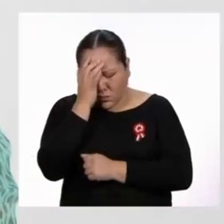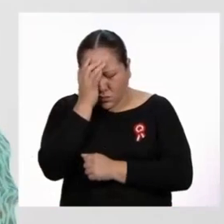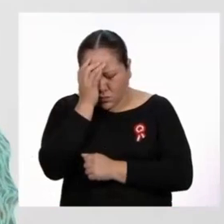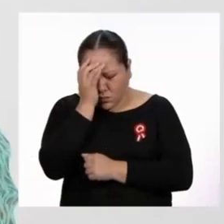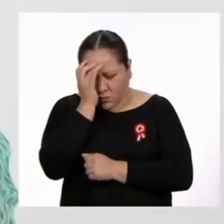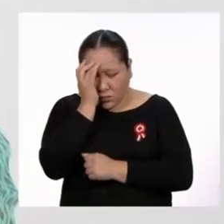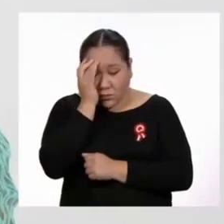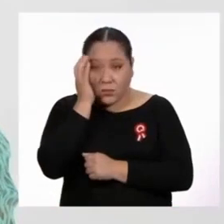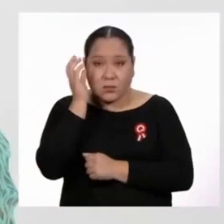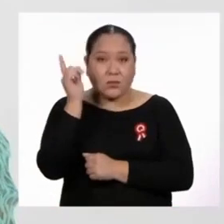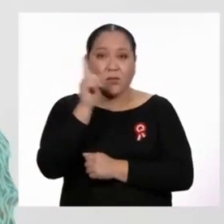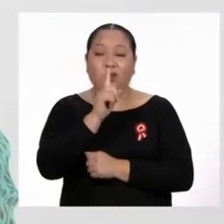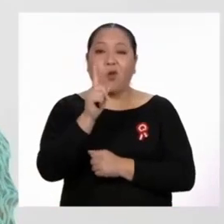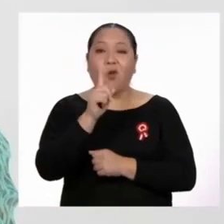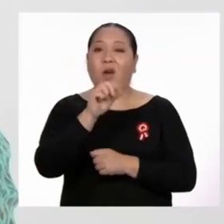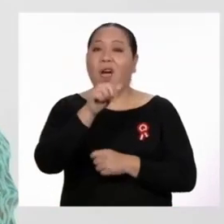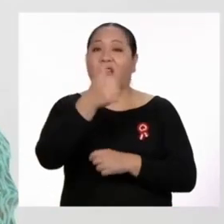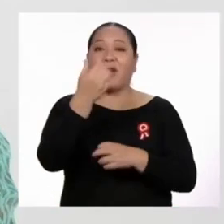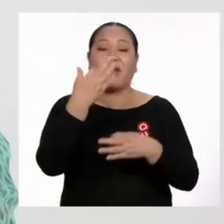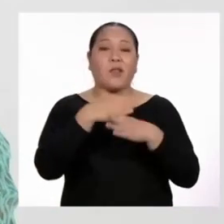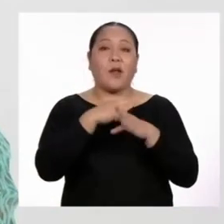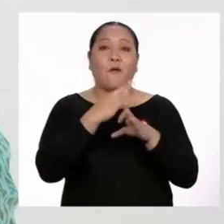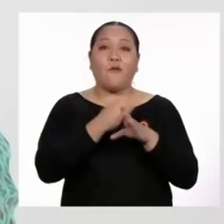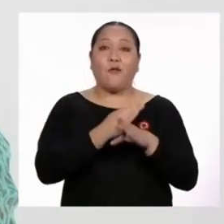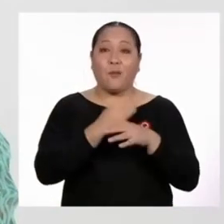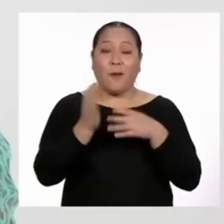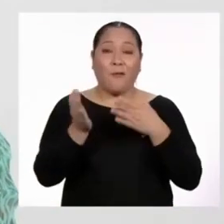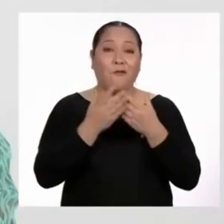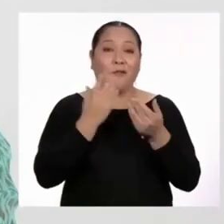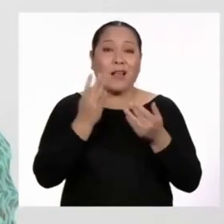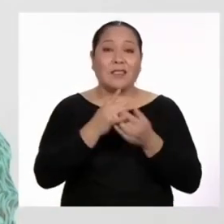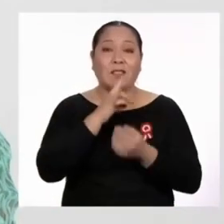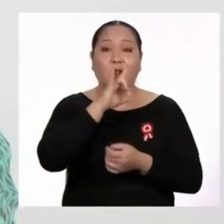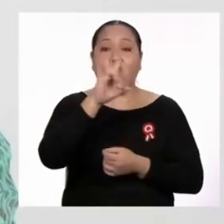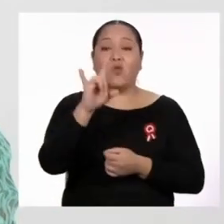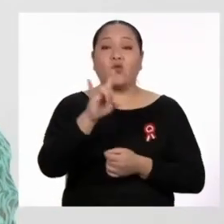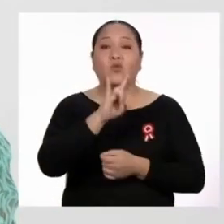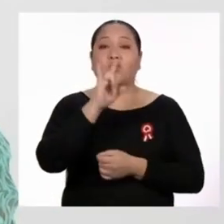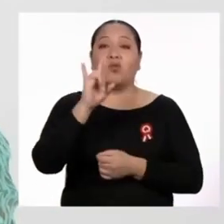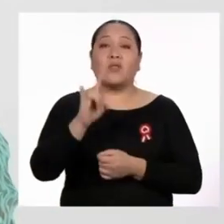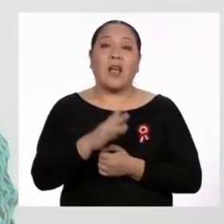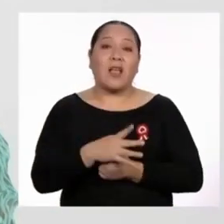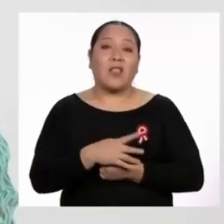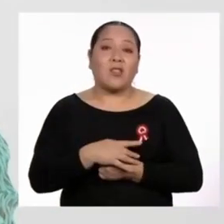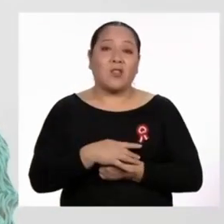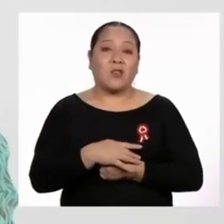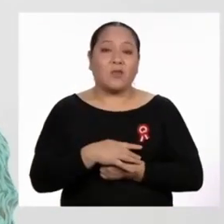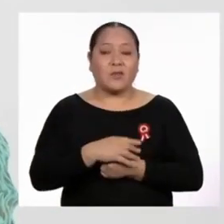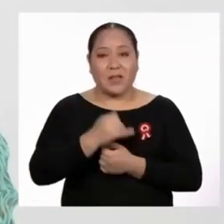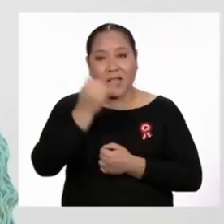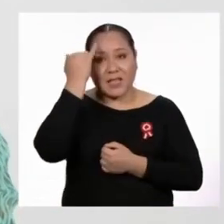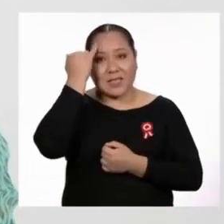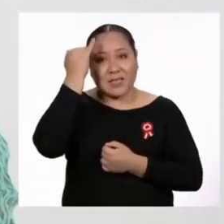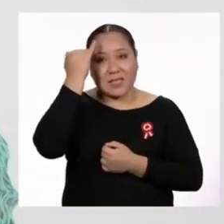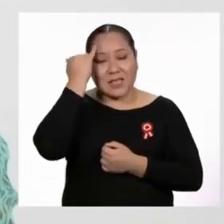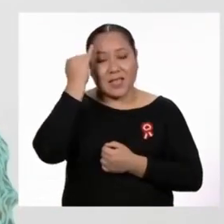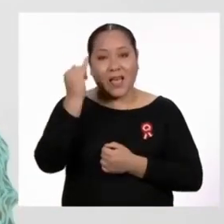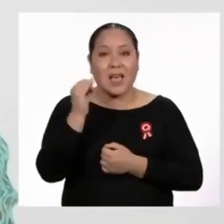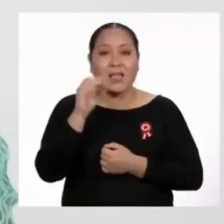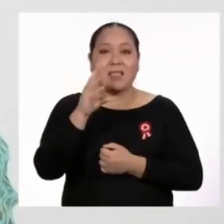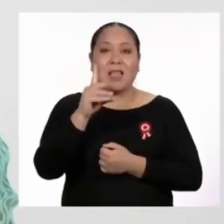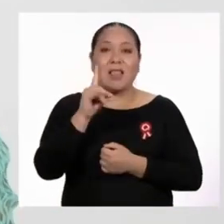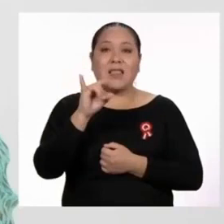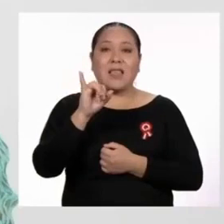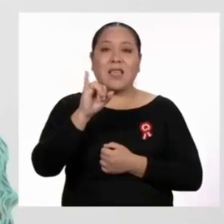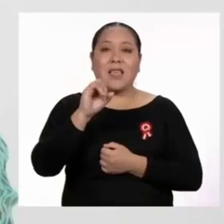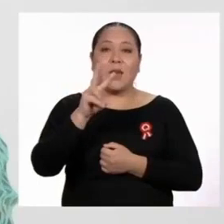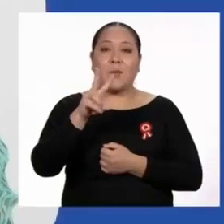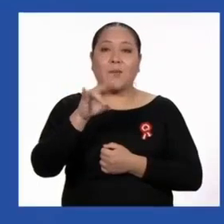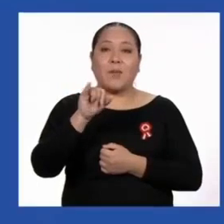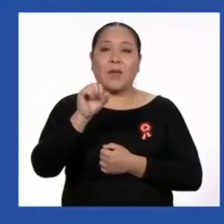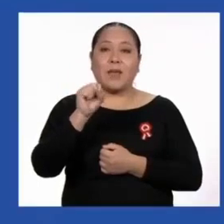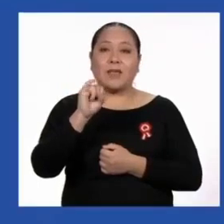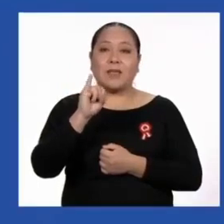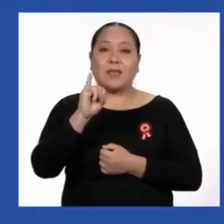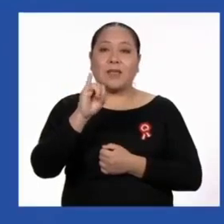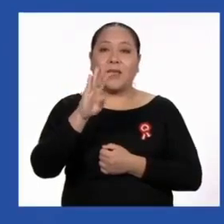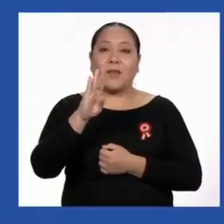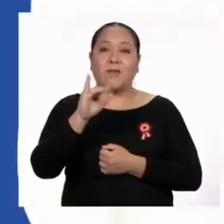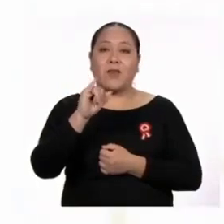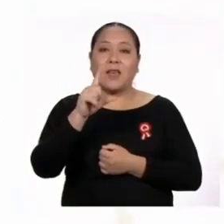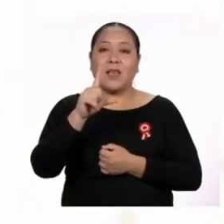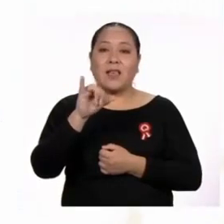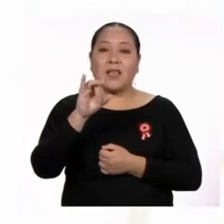No. Hay una manera más práctica utilizando un poco de los criterios de divisibilidad que aprendimos en el primer